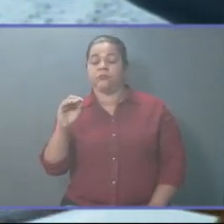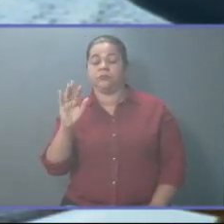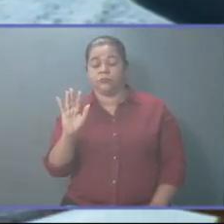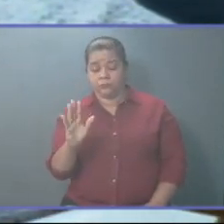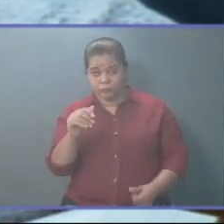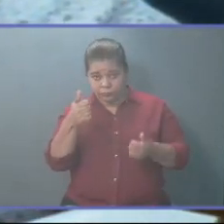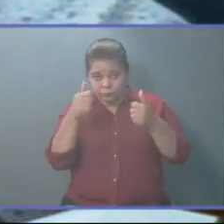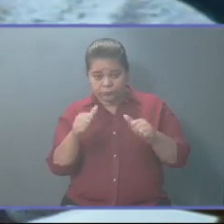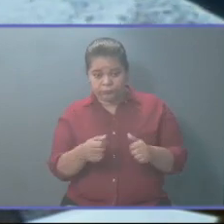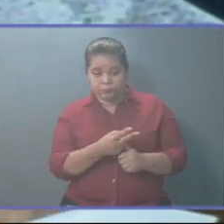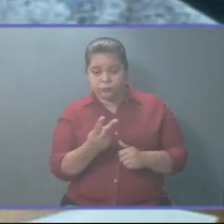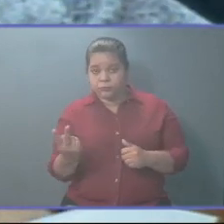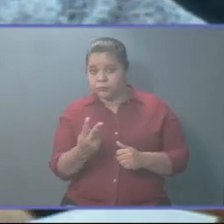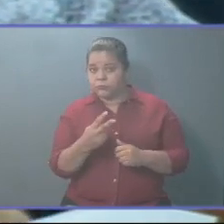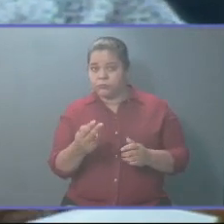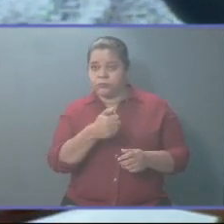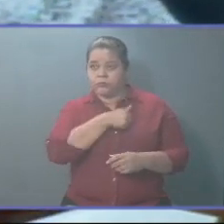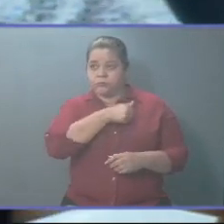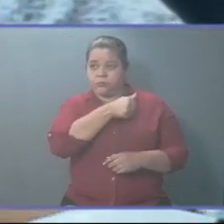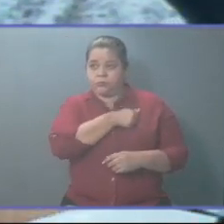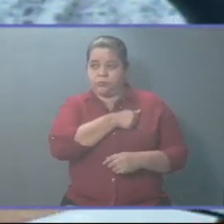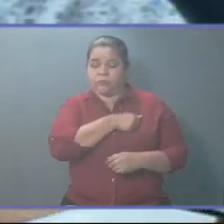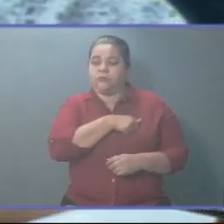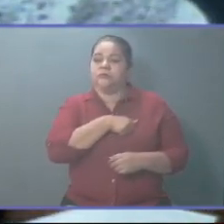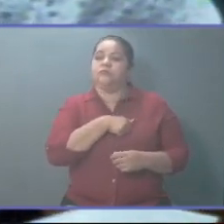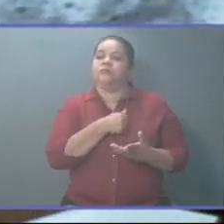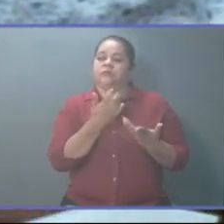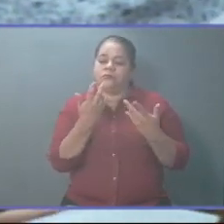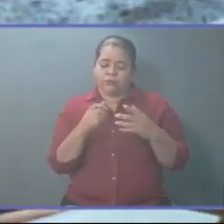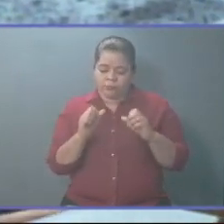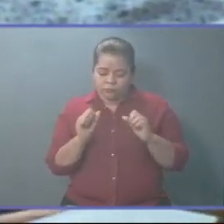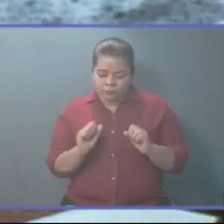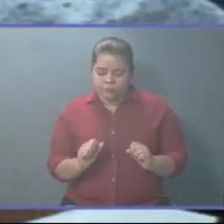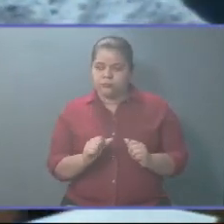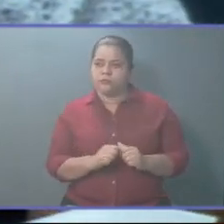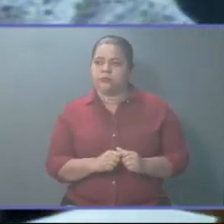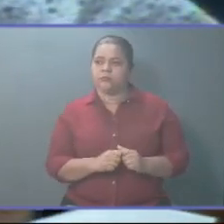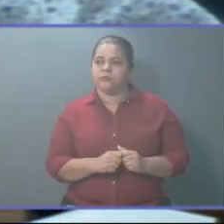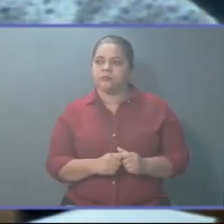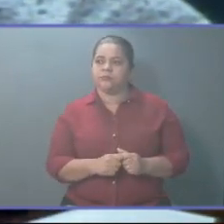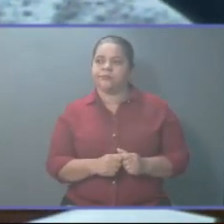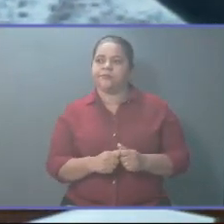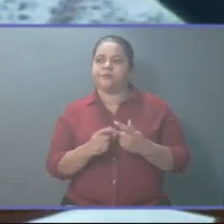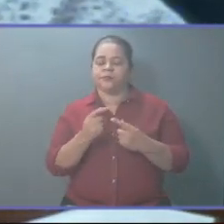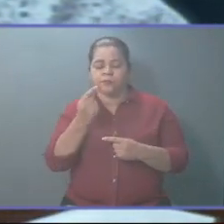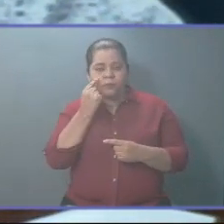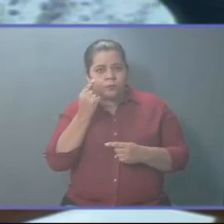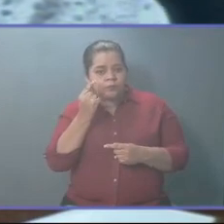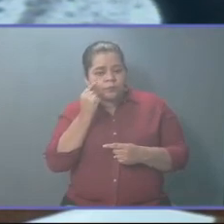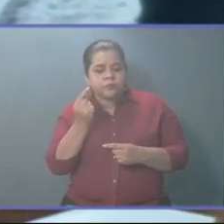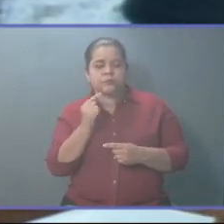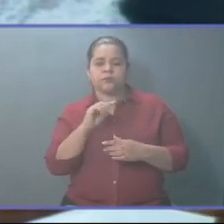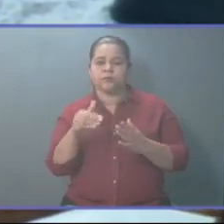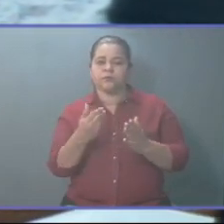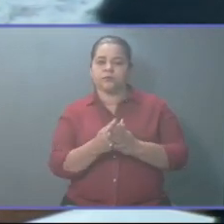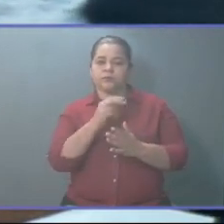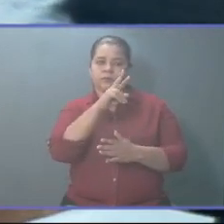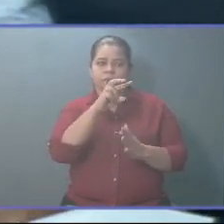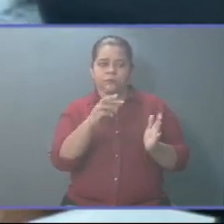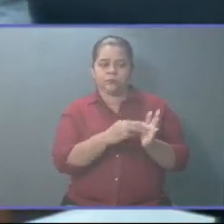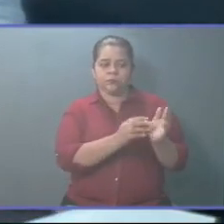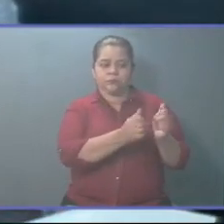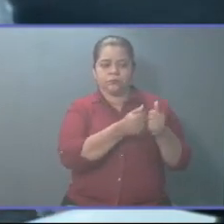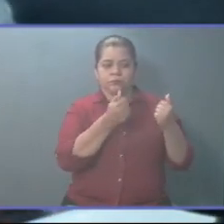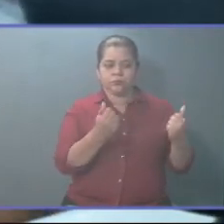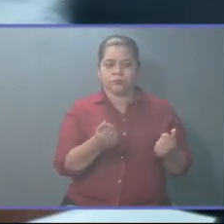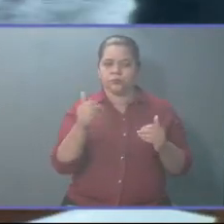acuerdo a estos decretos, tienen la función para poder ver sobre los 2.000 millones y